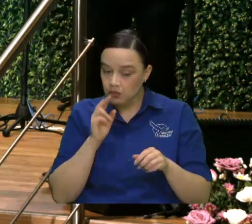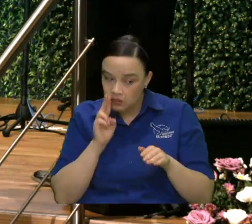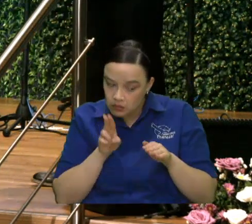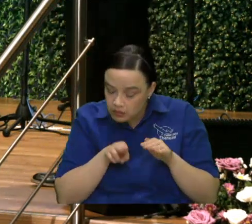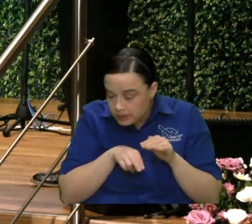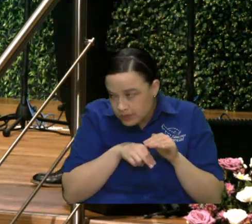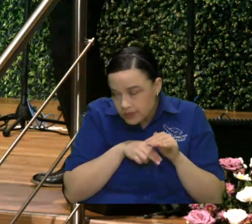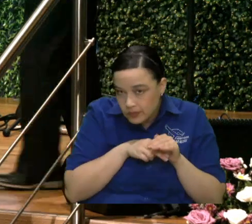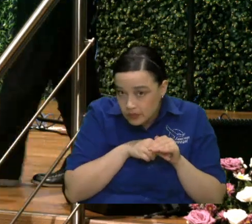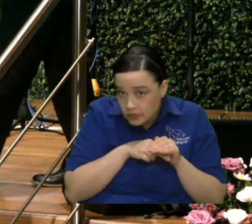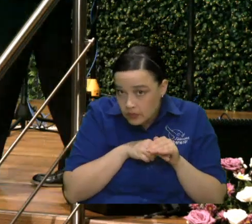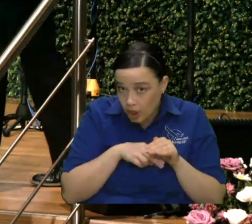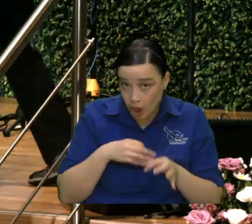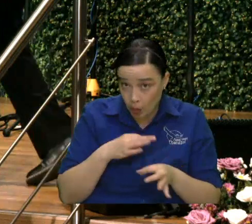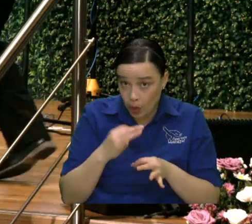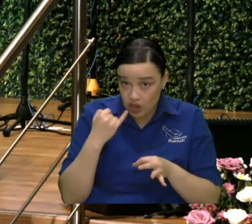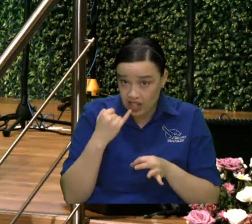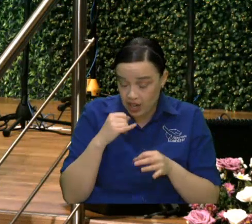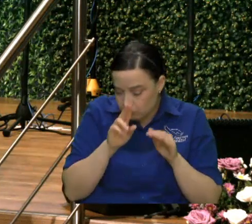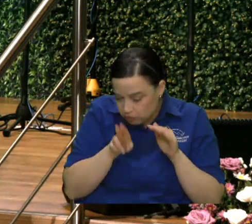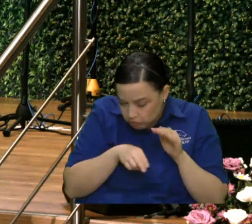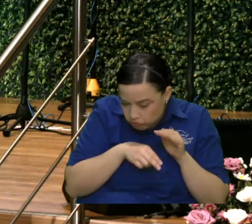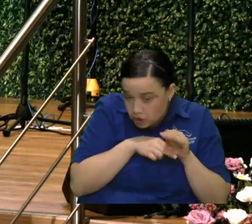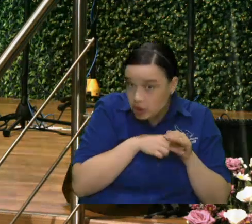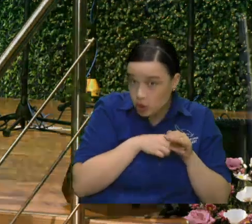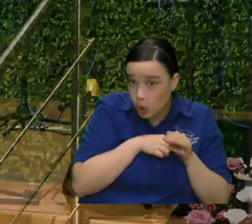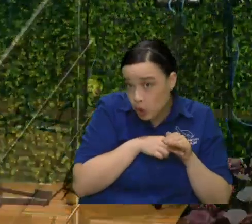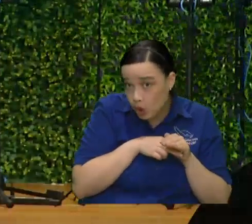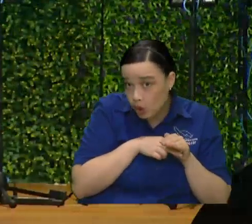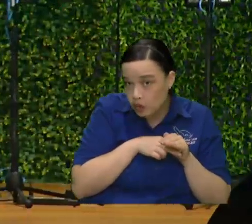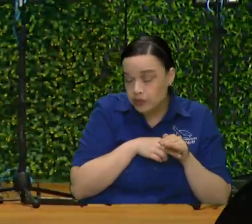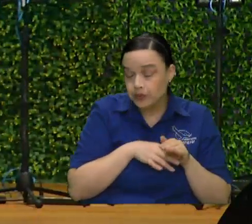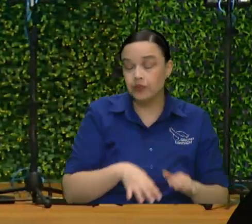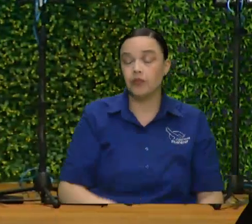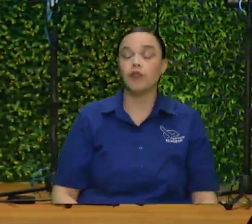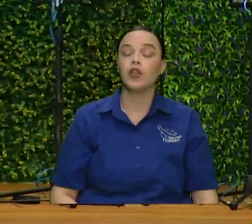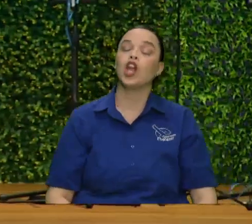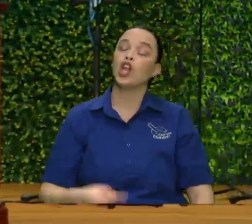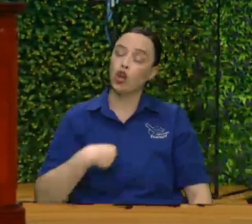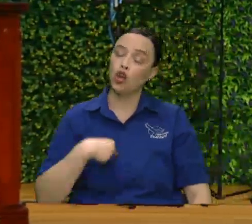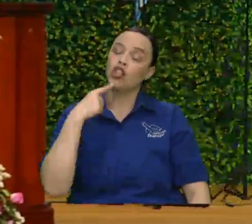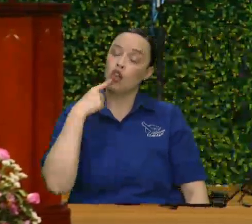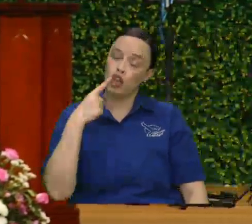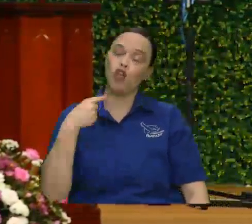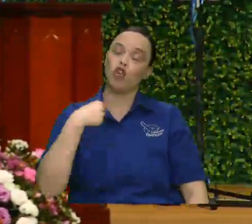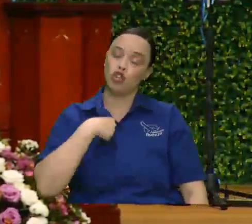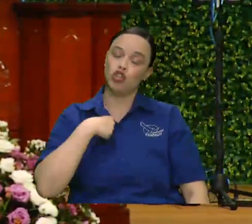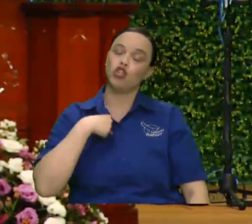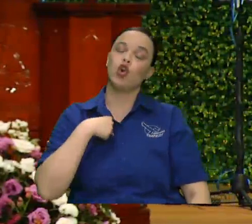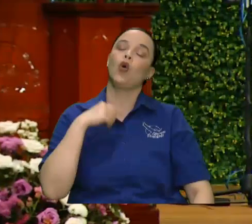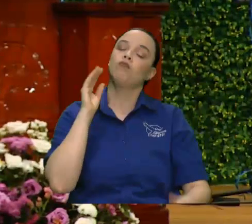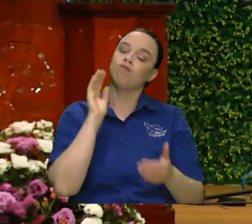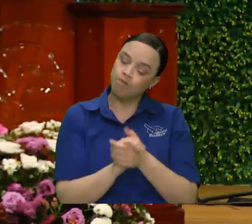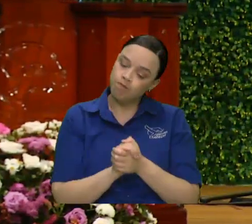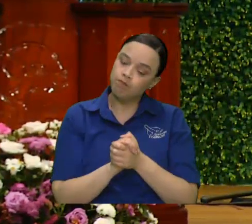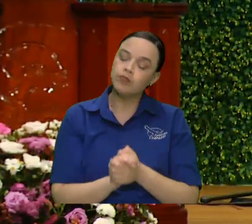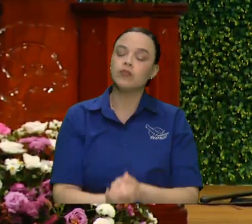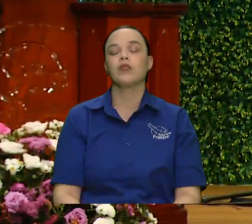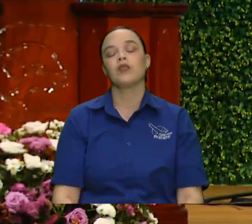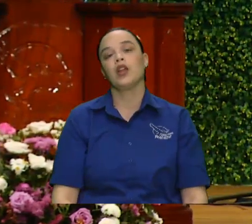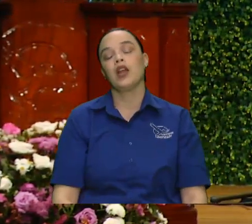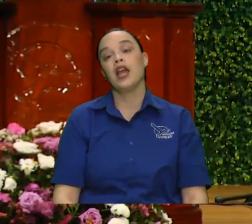amado hermano yo le digo esto porque también estoy casado y en ocasiones uno empieza a tener el